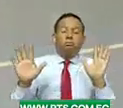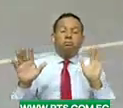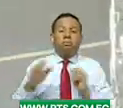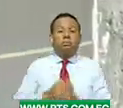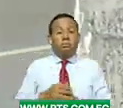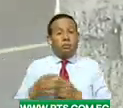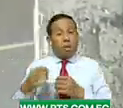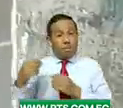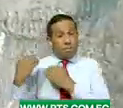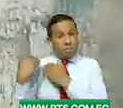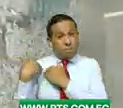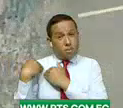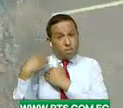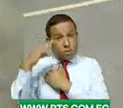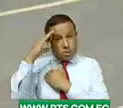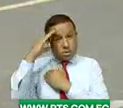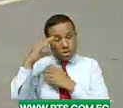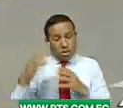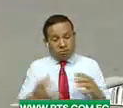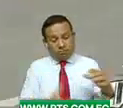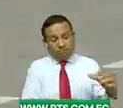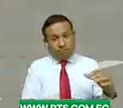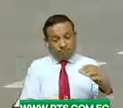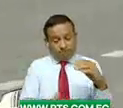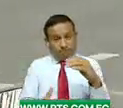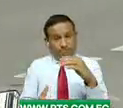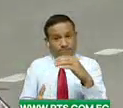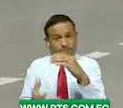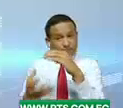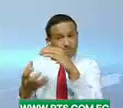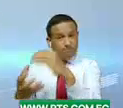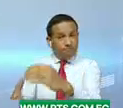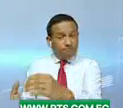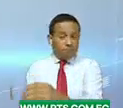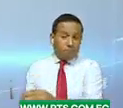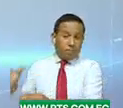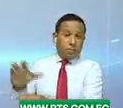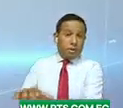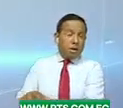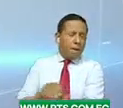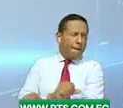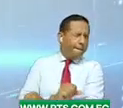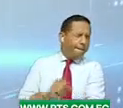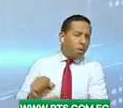llevaron la dinamita y realizaron una explosión controlada en las afueras de la ciudad.